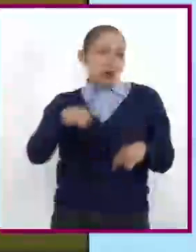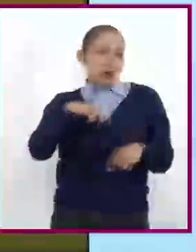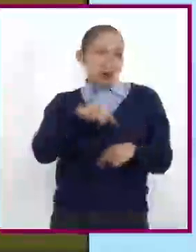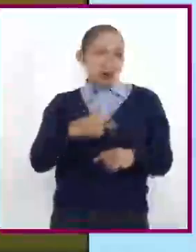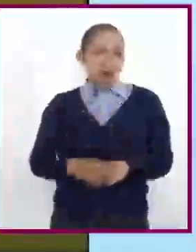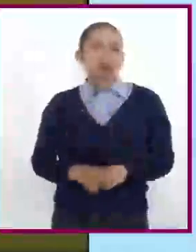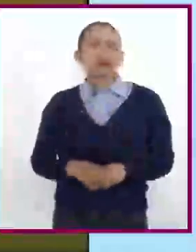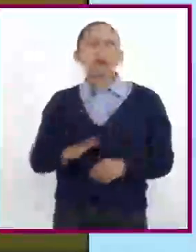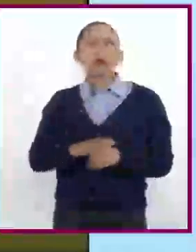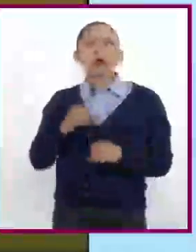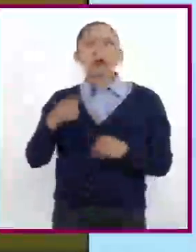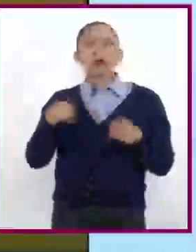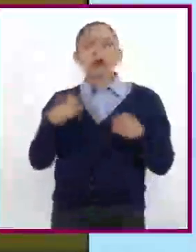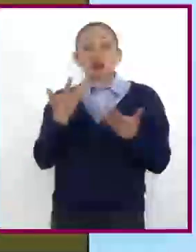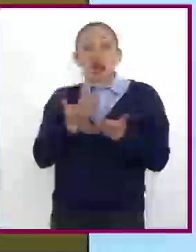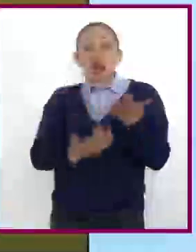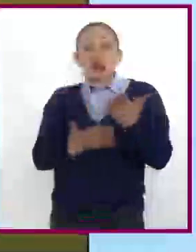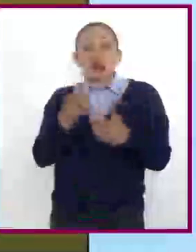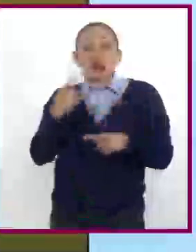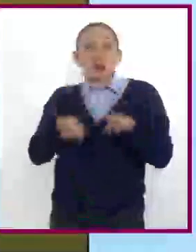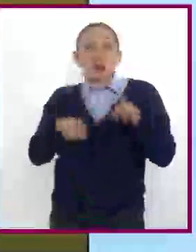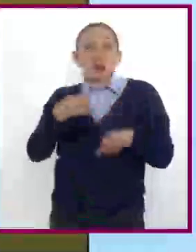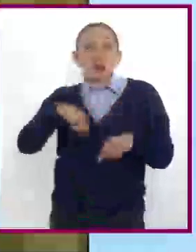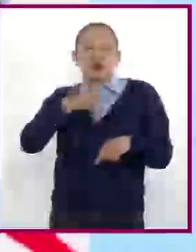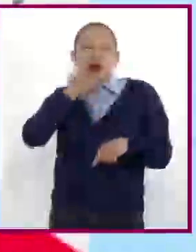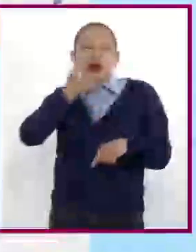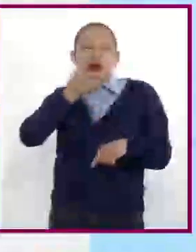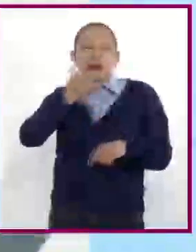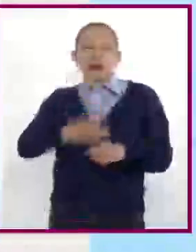nosotros, porque actuamos de acuerdo a nuestras costumbres.